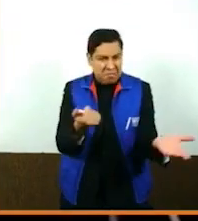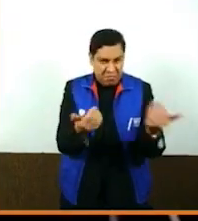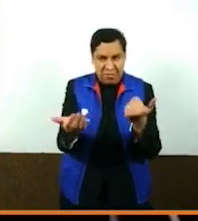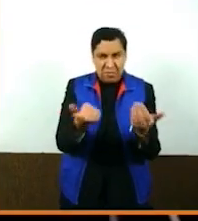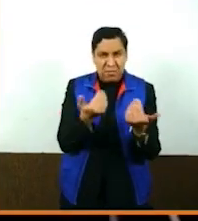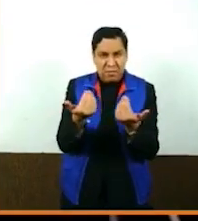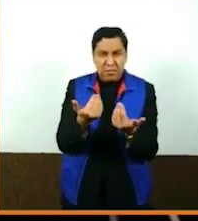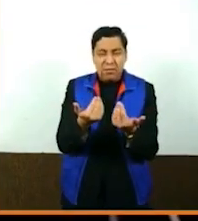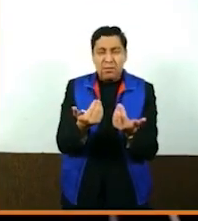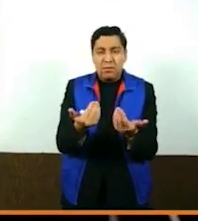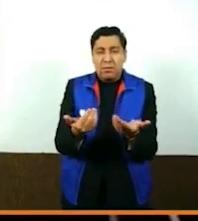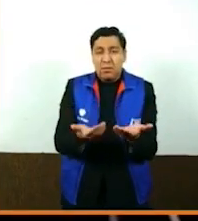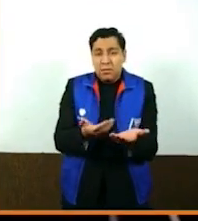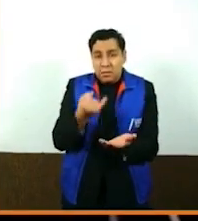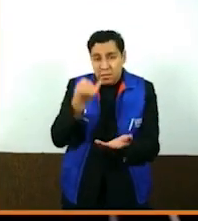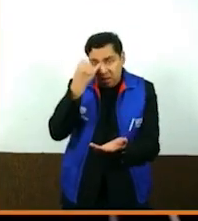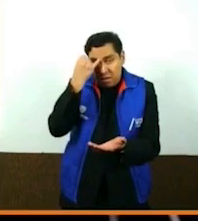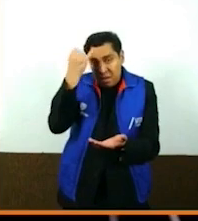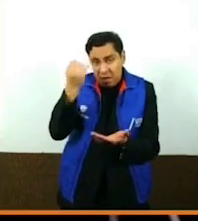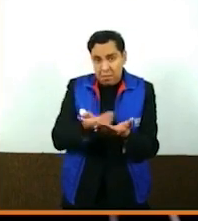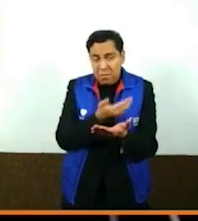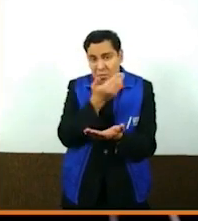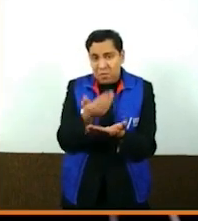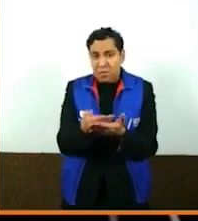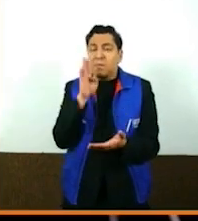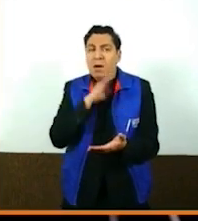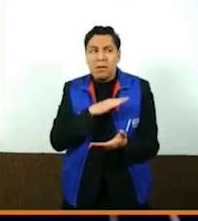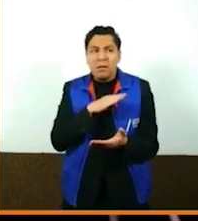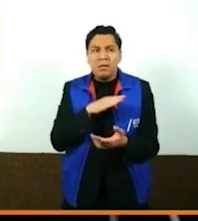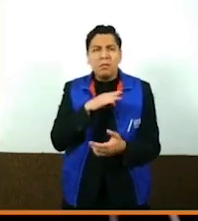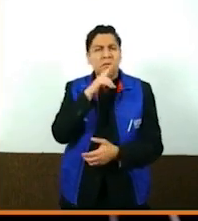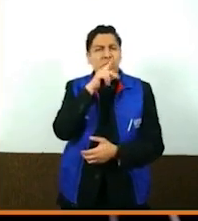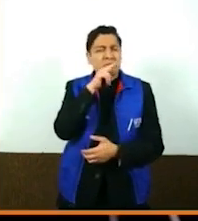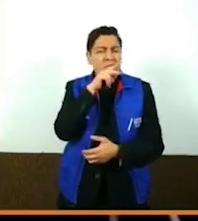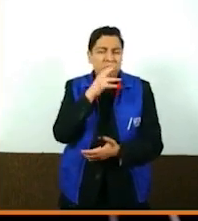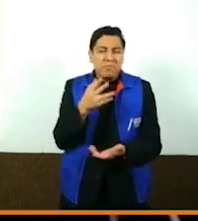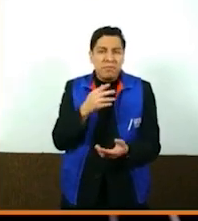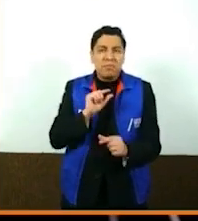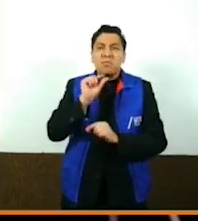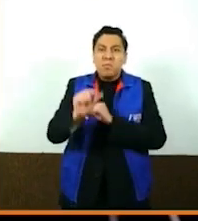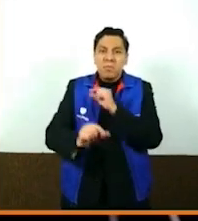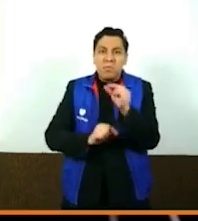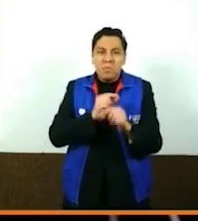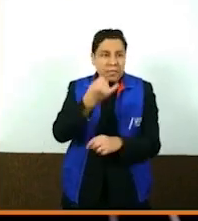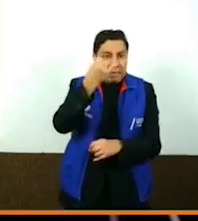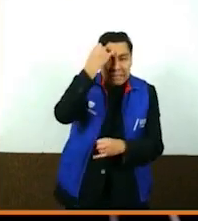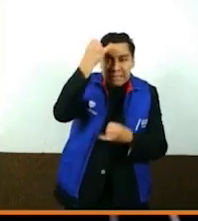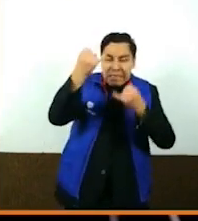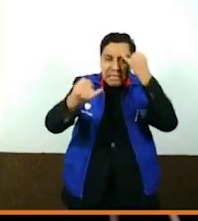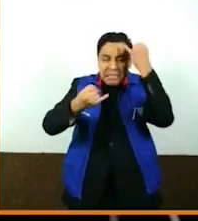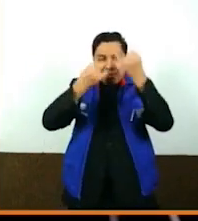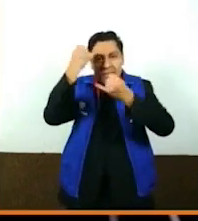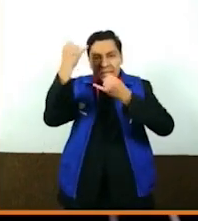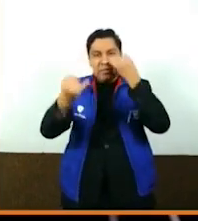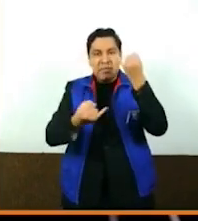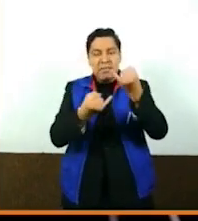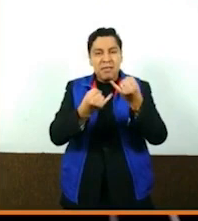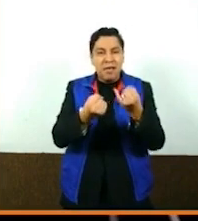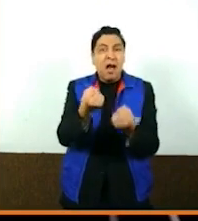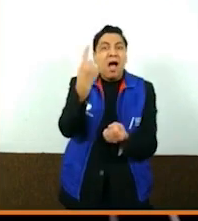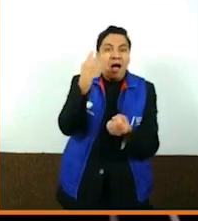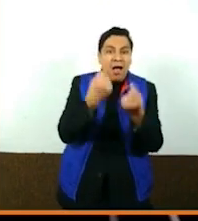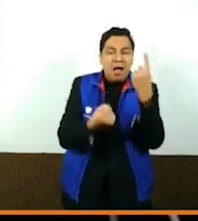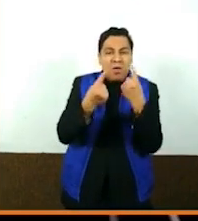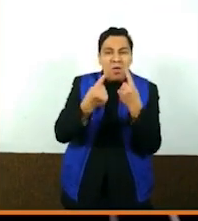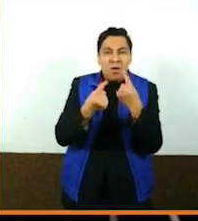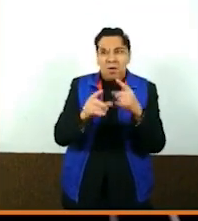bien. Pero de tantas, hemos conseguido cosas espectaculares que poco a poco cada día van a ver más en el mercado,